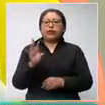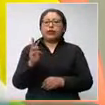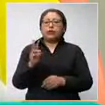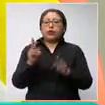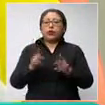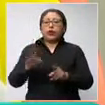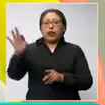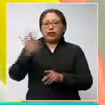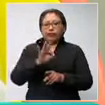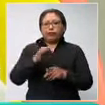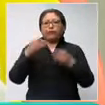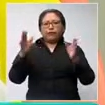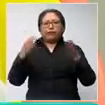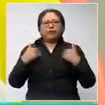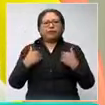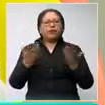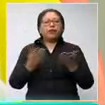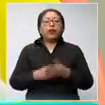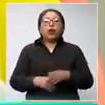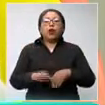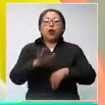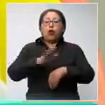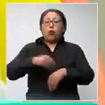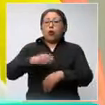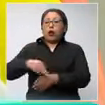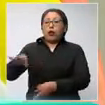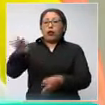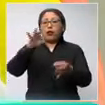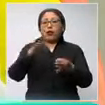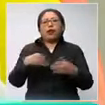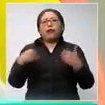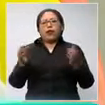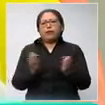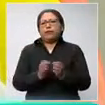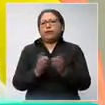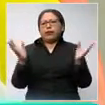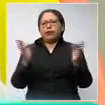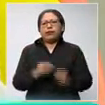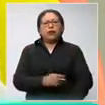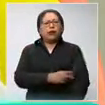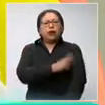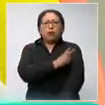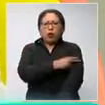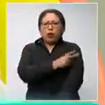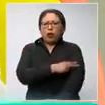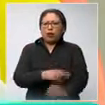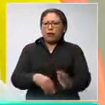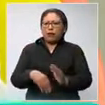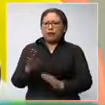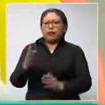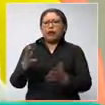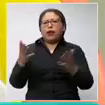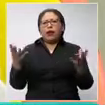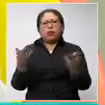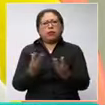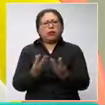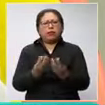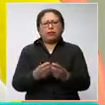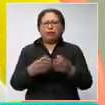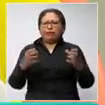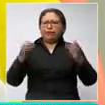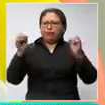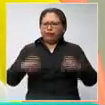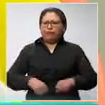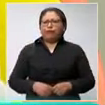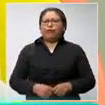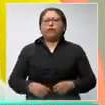Se ha ampliado la convocatoria. No es que vamos a dejar al país sin vocales. el órgano judicial, la